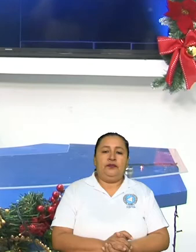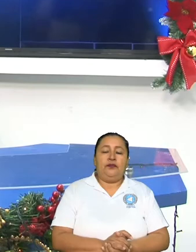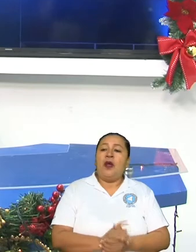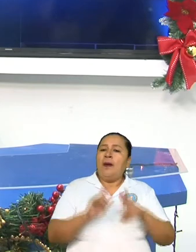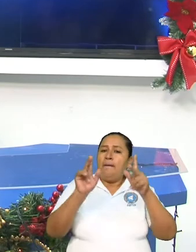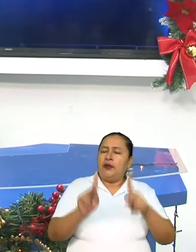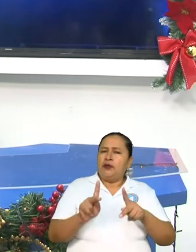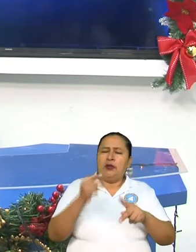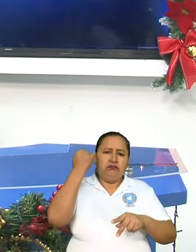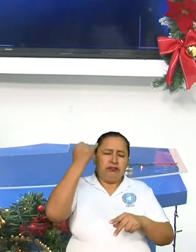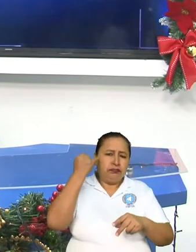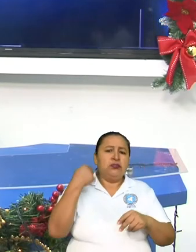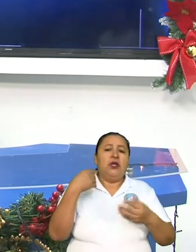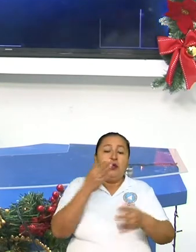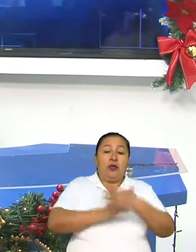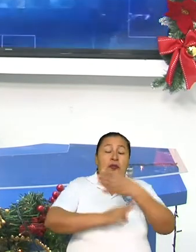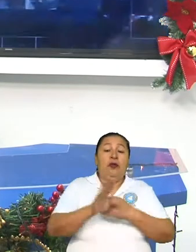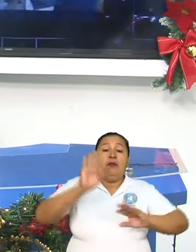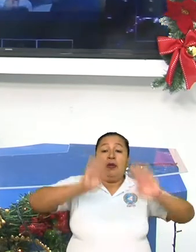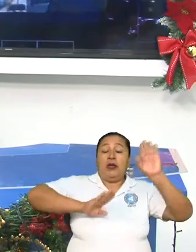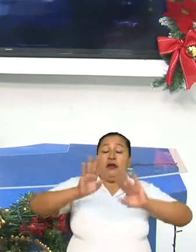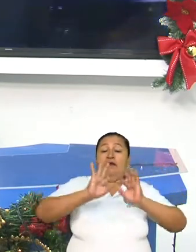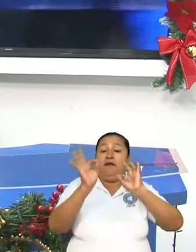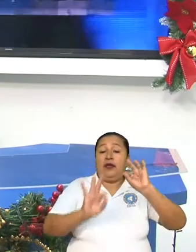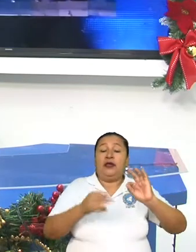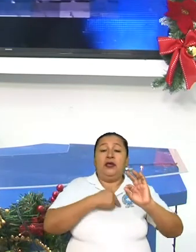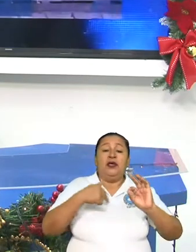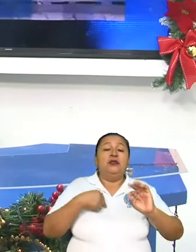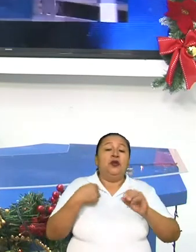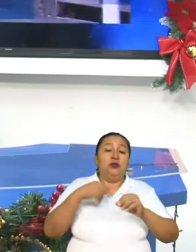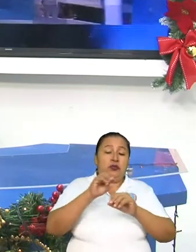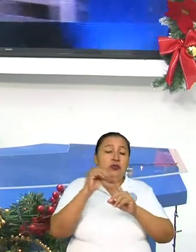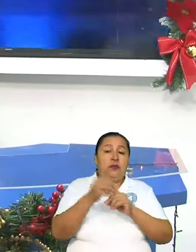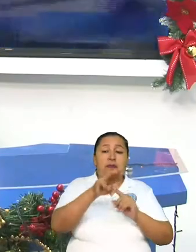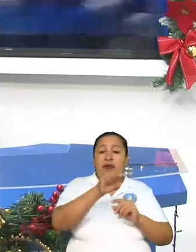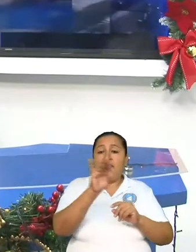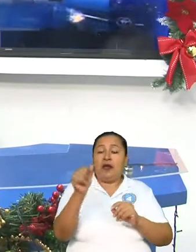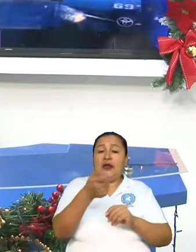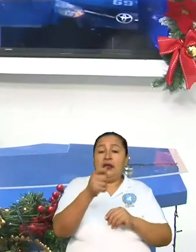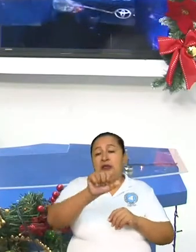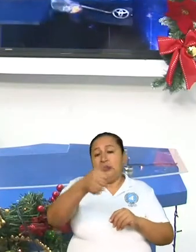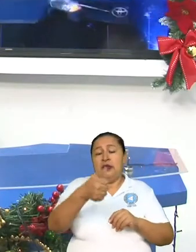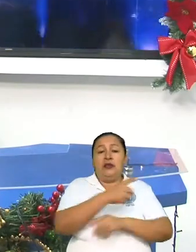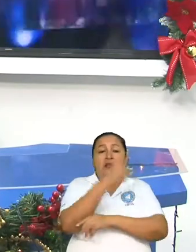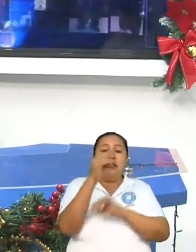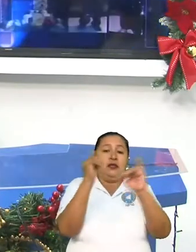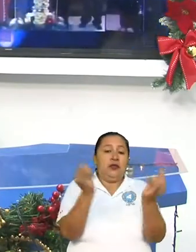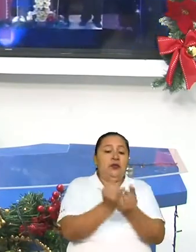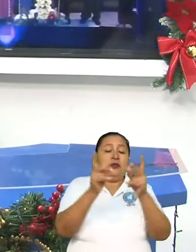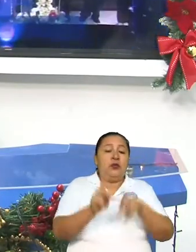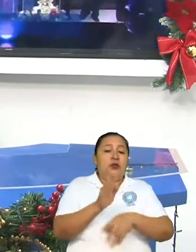Emprendedores con discapacidad participarán en la feria que organiza el Ministerio de Economía Familiar y Canal 6 en ocasión del Día Internacional